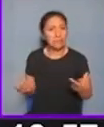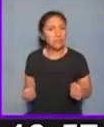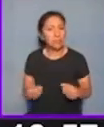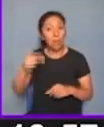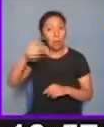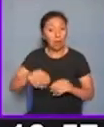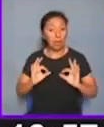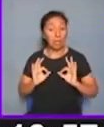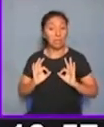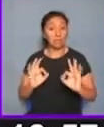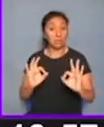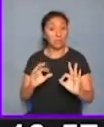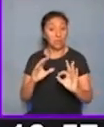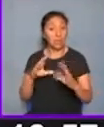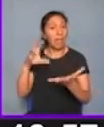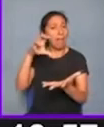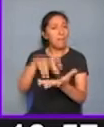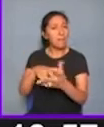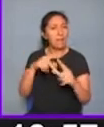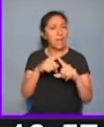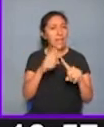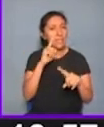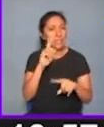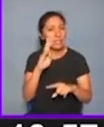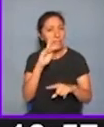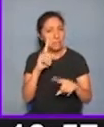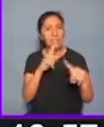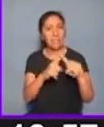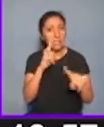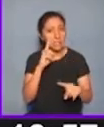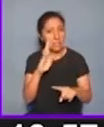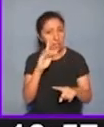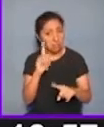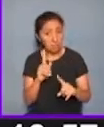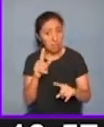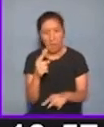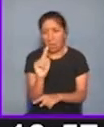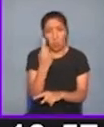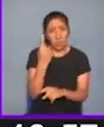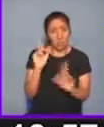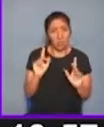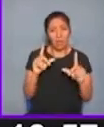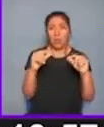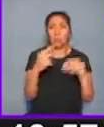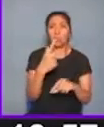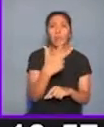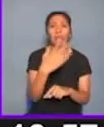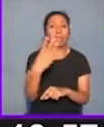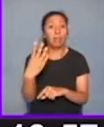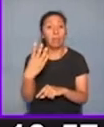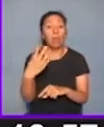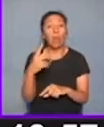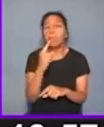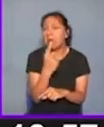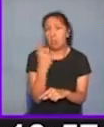en vacaciones la empresa cvc que es a la cual eh la única que tenemos la línea 34 es la única que tenemos nosotros recorrido en